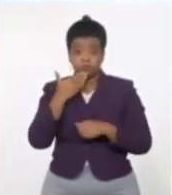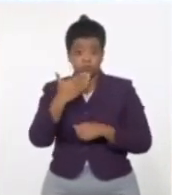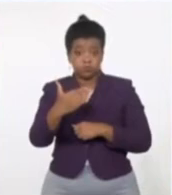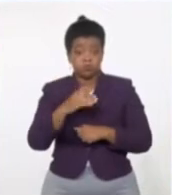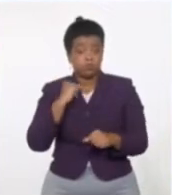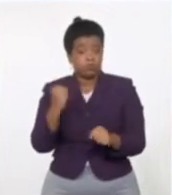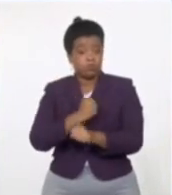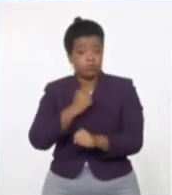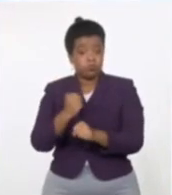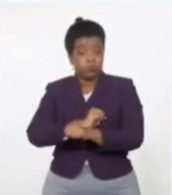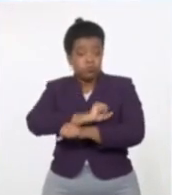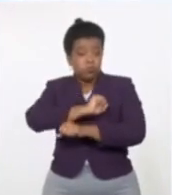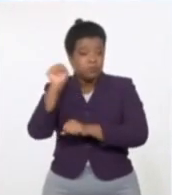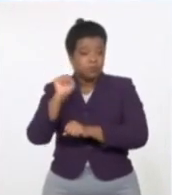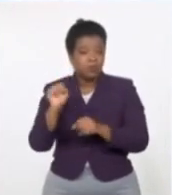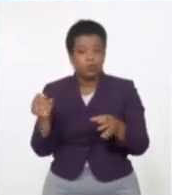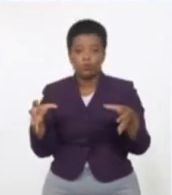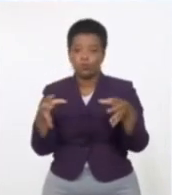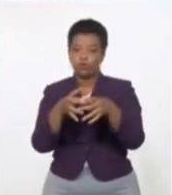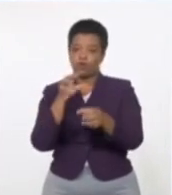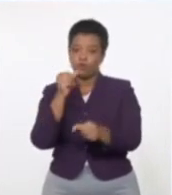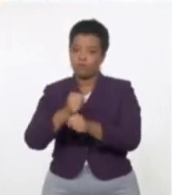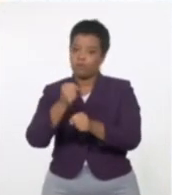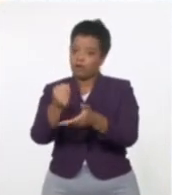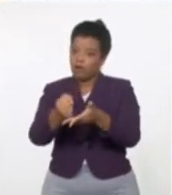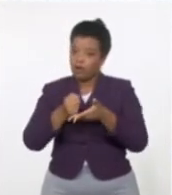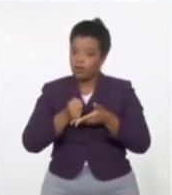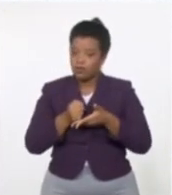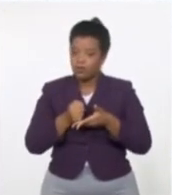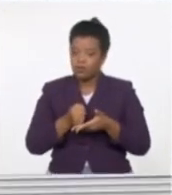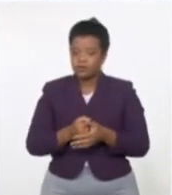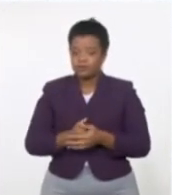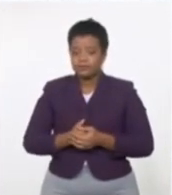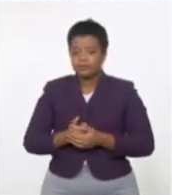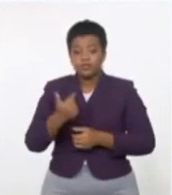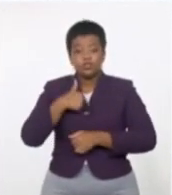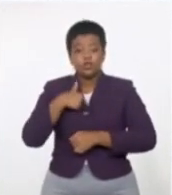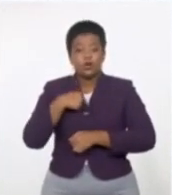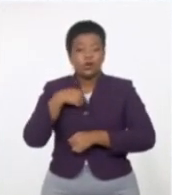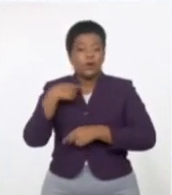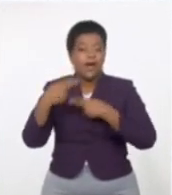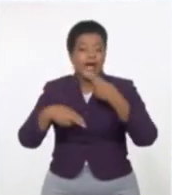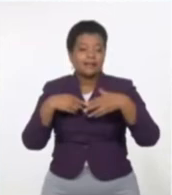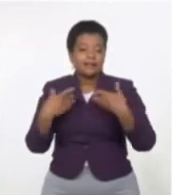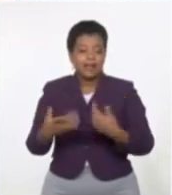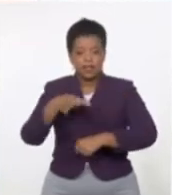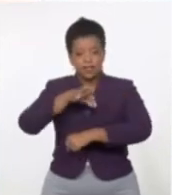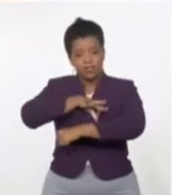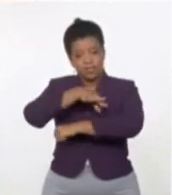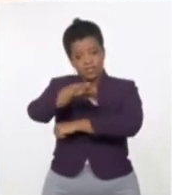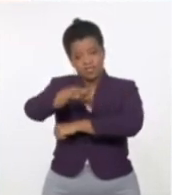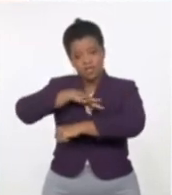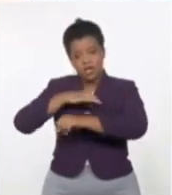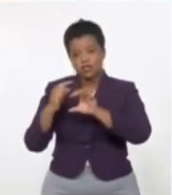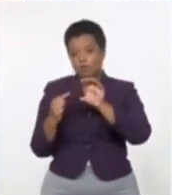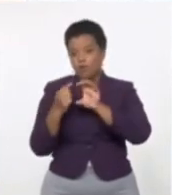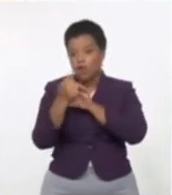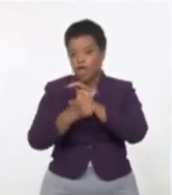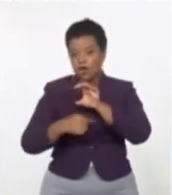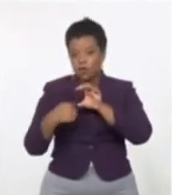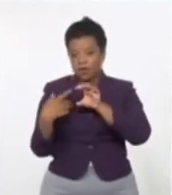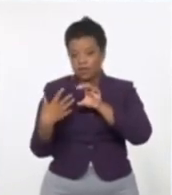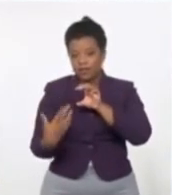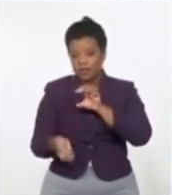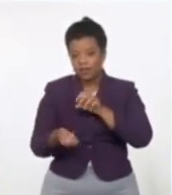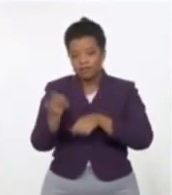trabajo en equipo. Mi parte tiene que ver con el diseño molecular, con la que se basa en métodos de